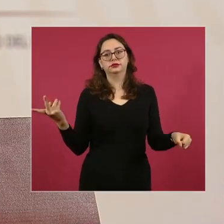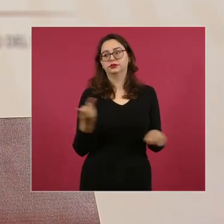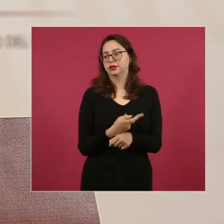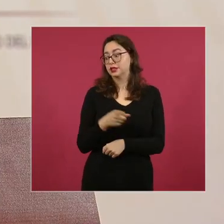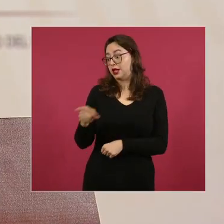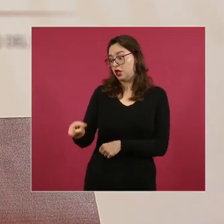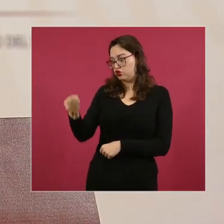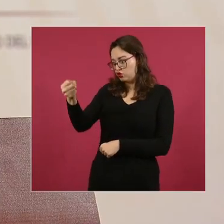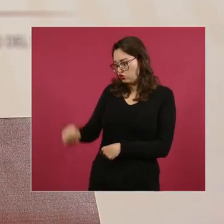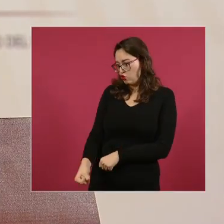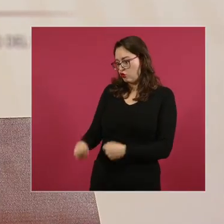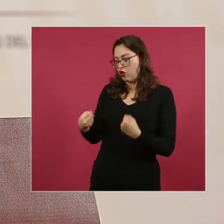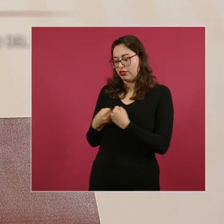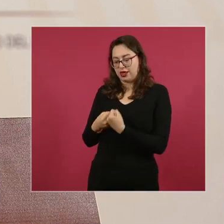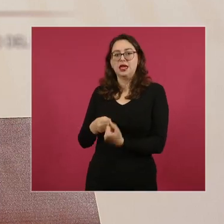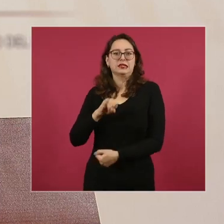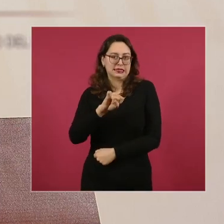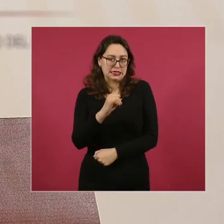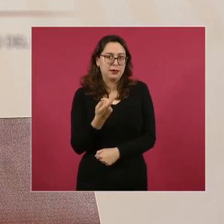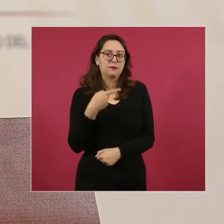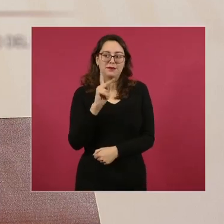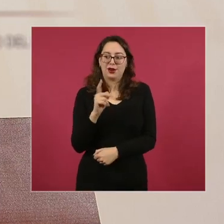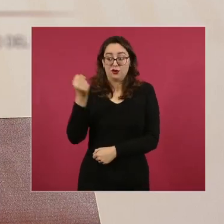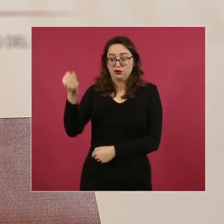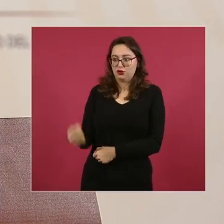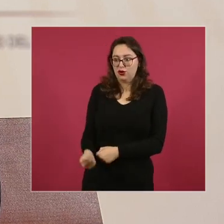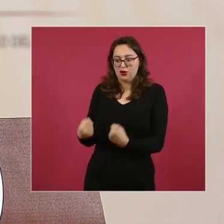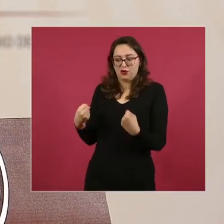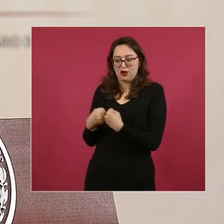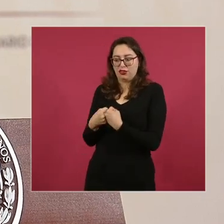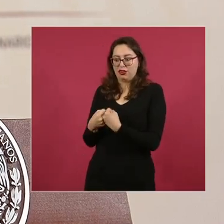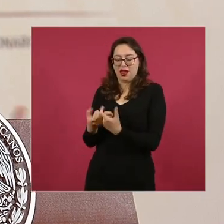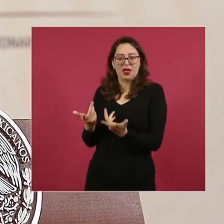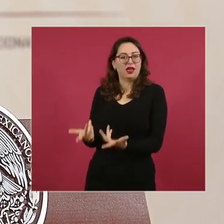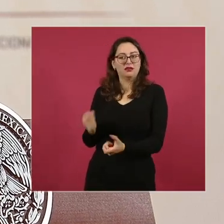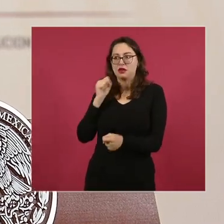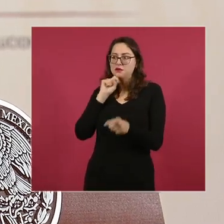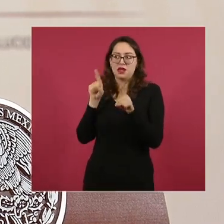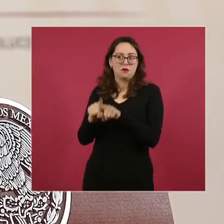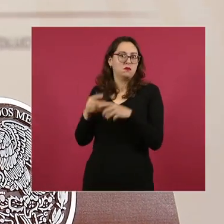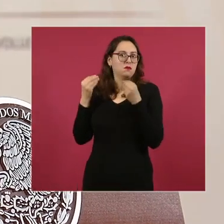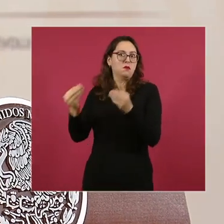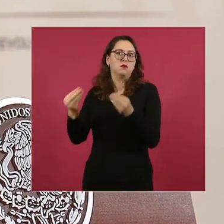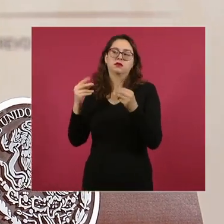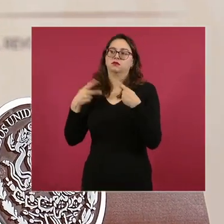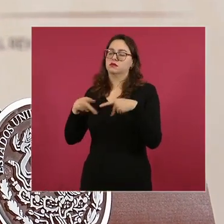flujo migratorio. Entonces, no es detener,